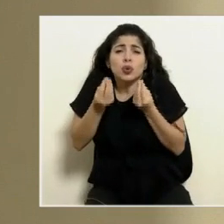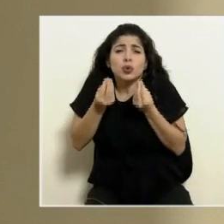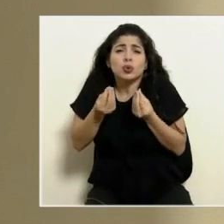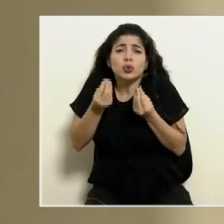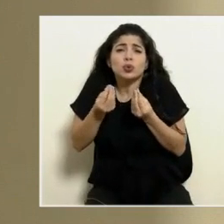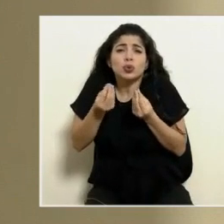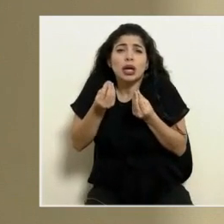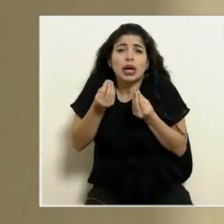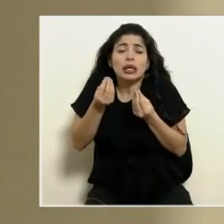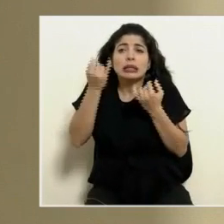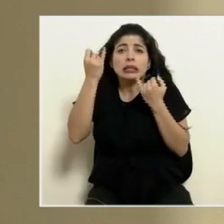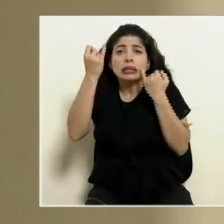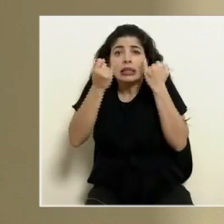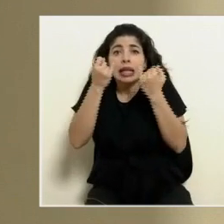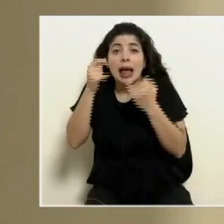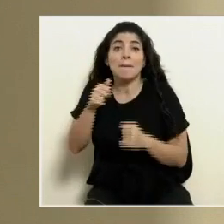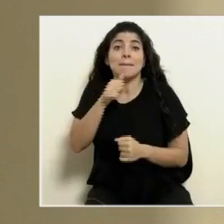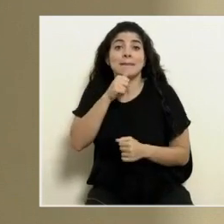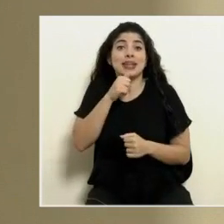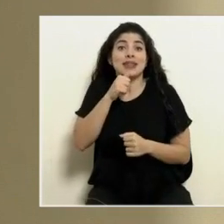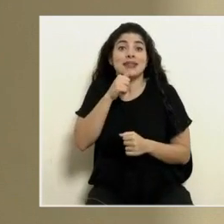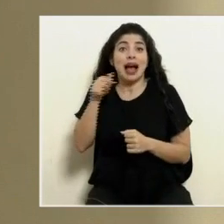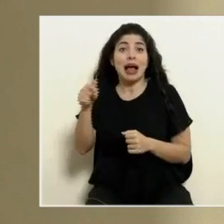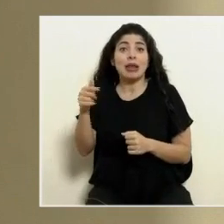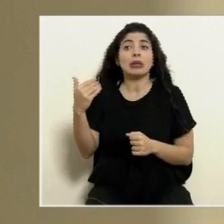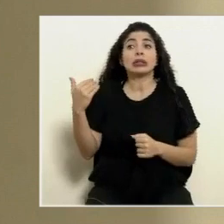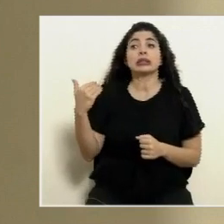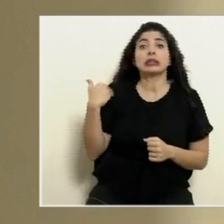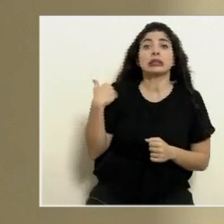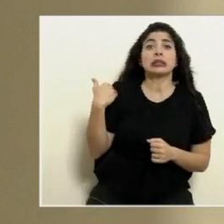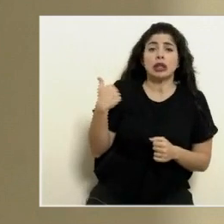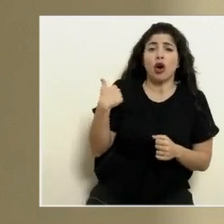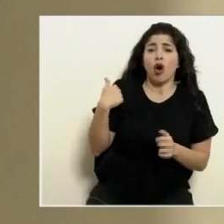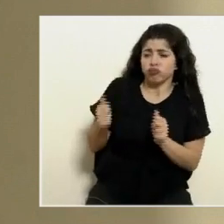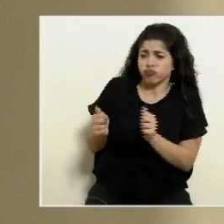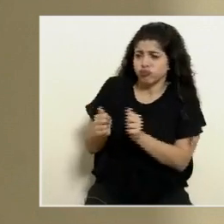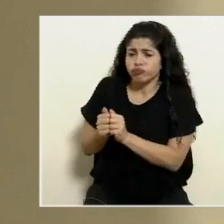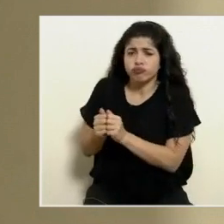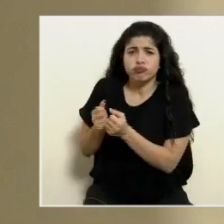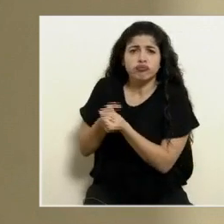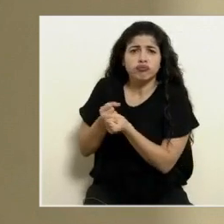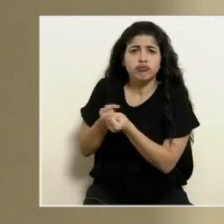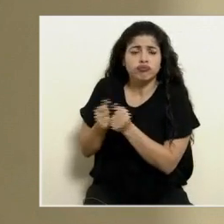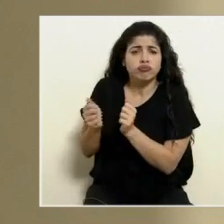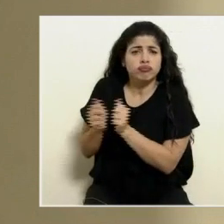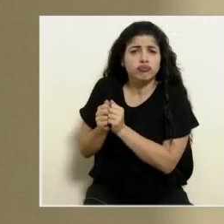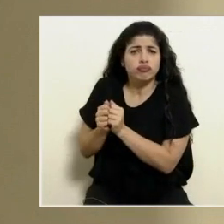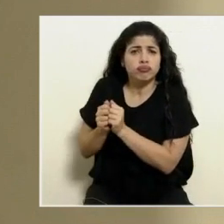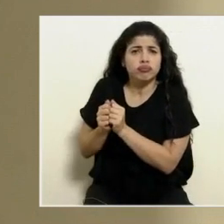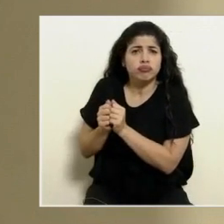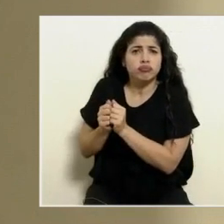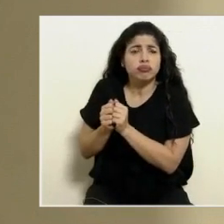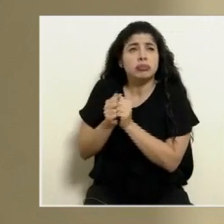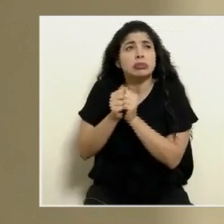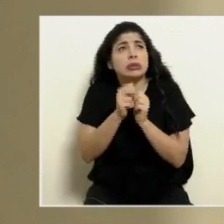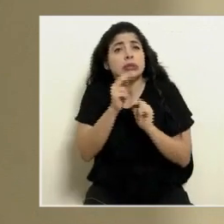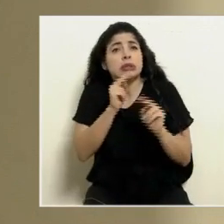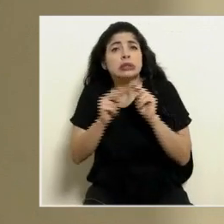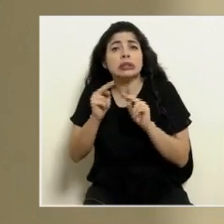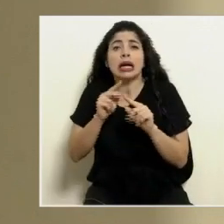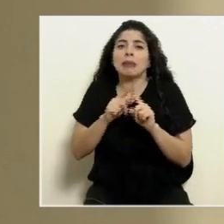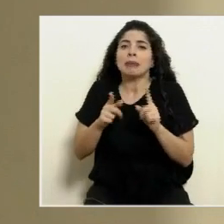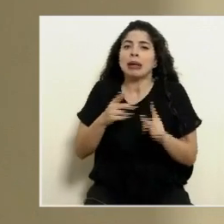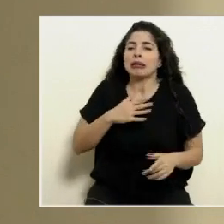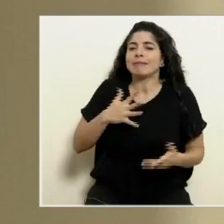las iniciativas cuando el sector privado se acerca a nosotros, les hemos dado acompañamiento y al final pues